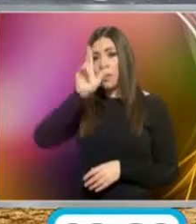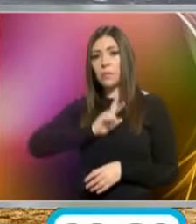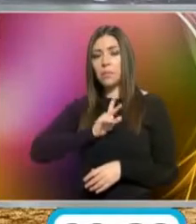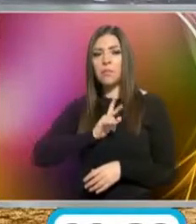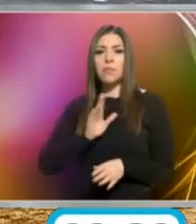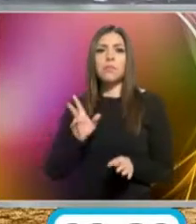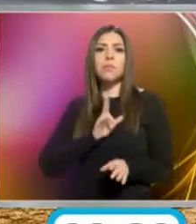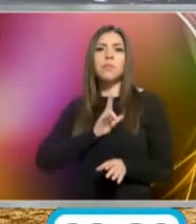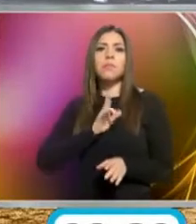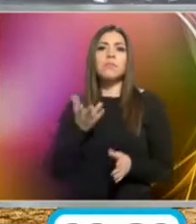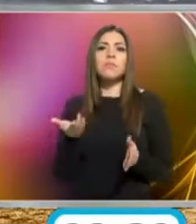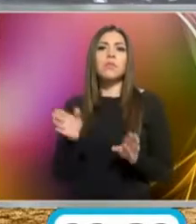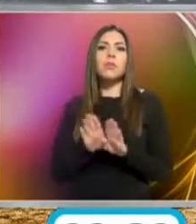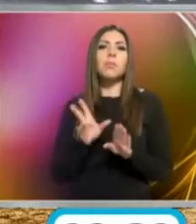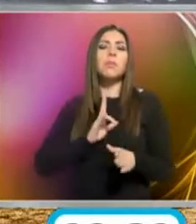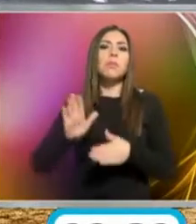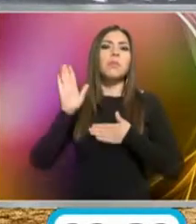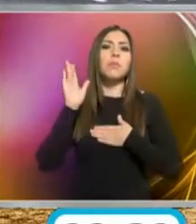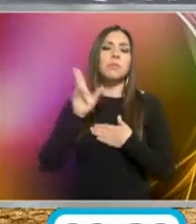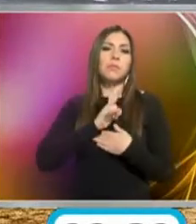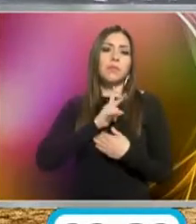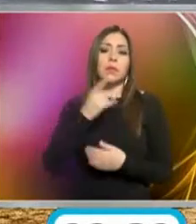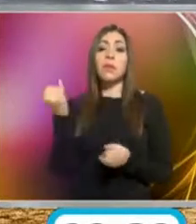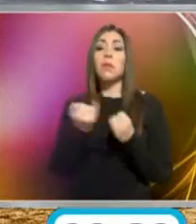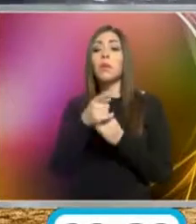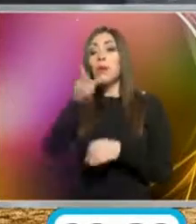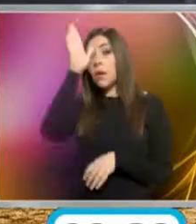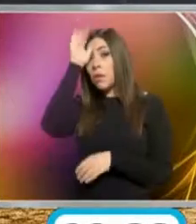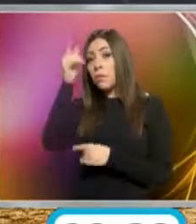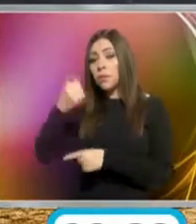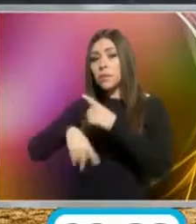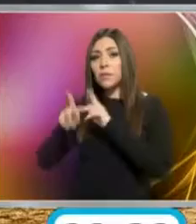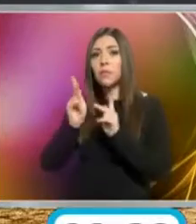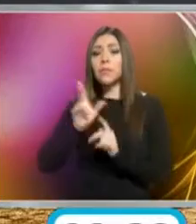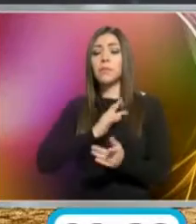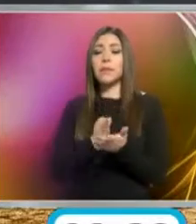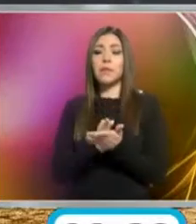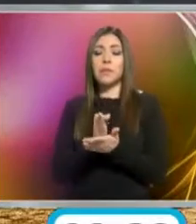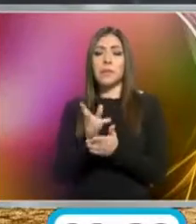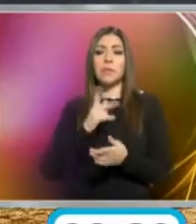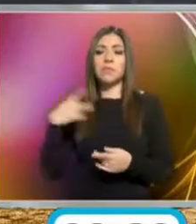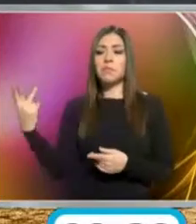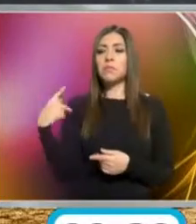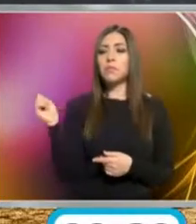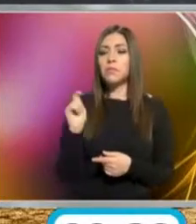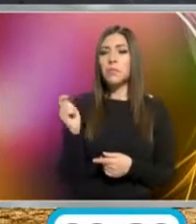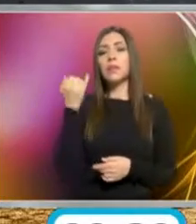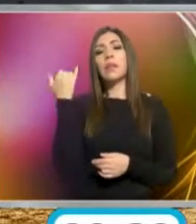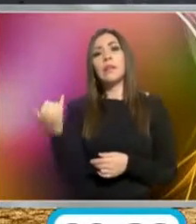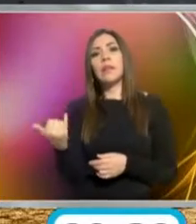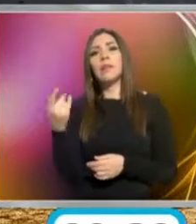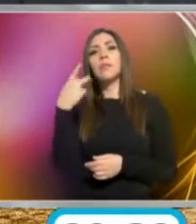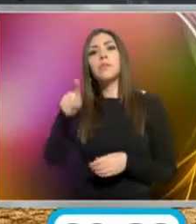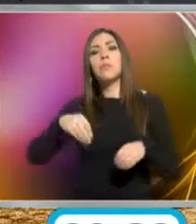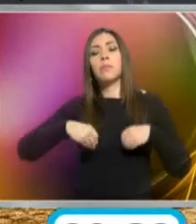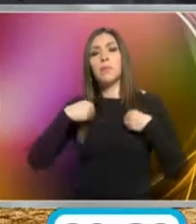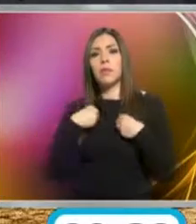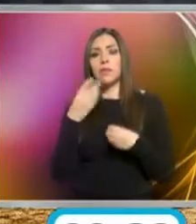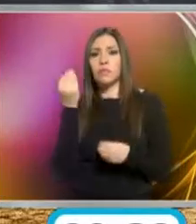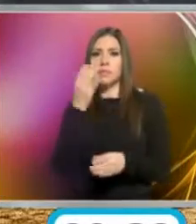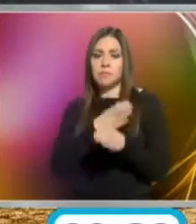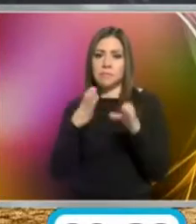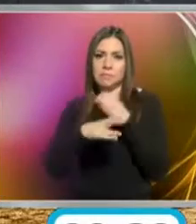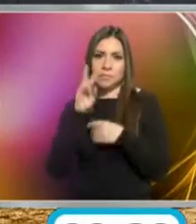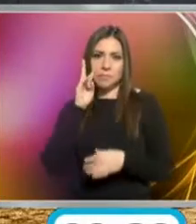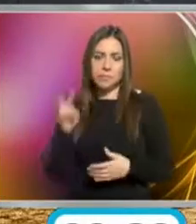ti mismo. Y además, no solo eres fiel con tu pareja, sino fiel en todas las decisiones que tomas en la vida, que tiene eso que ver mucho, ¿no? Absolutamente. La